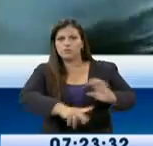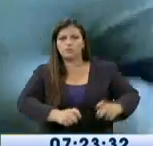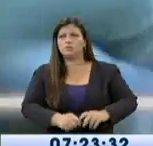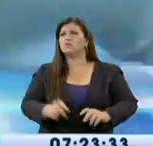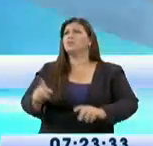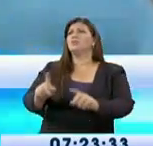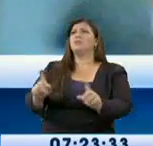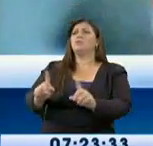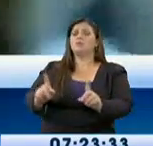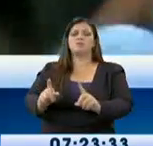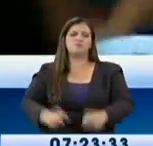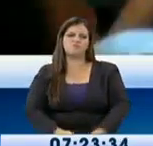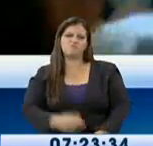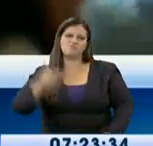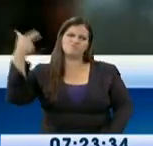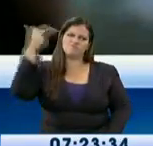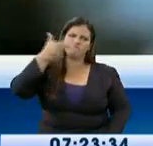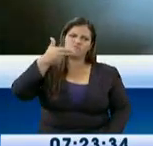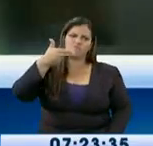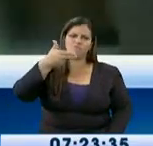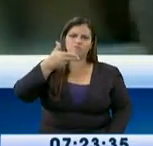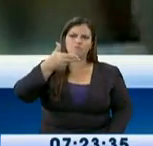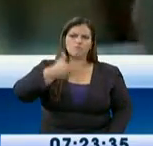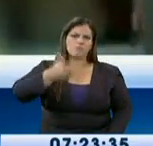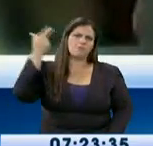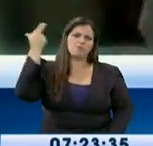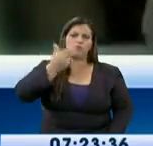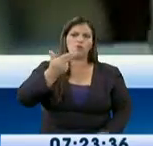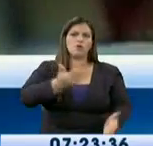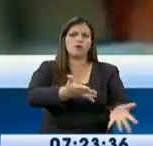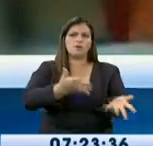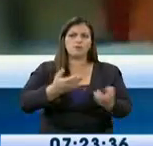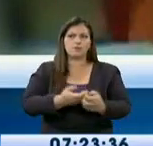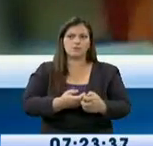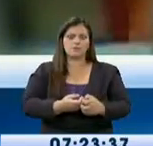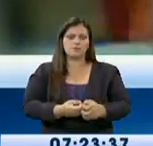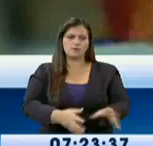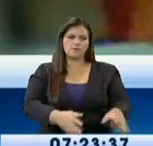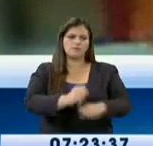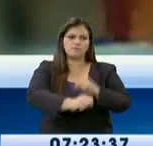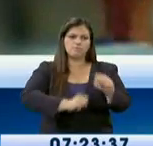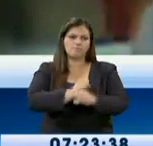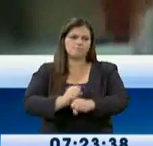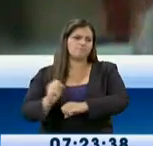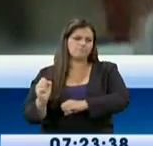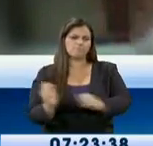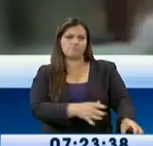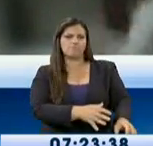fue cuando la amenazan con el revólver y quererle a golpear. La amarran y la tiran para la parte de atrás,